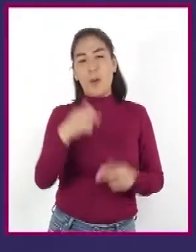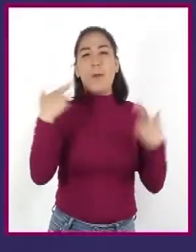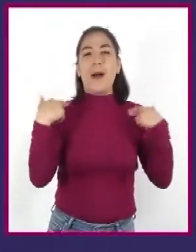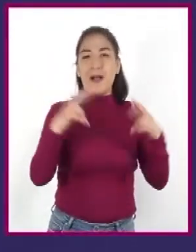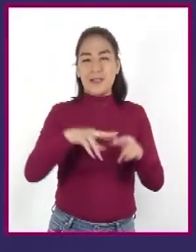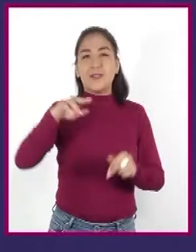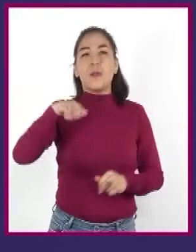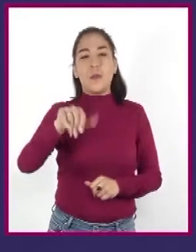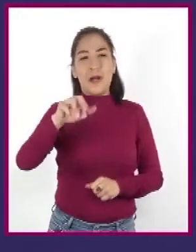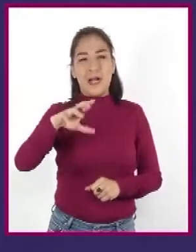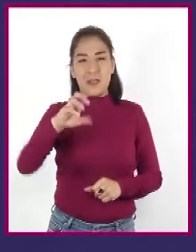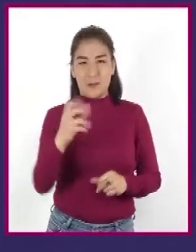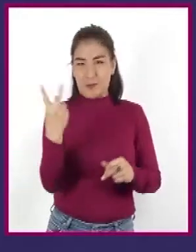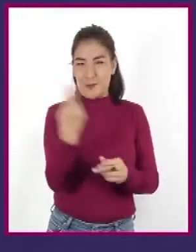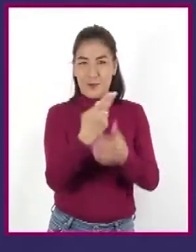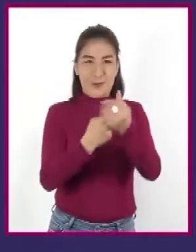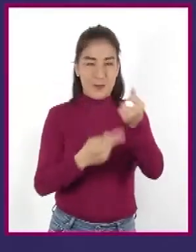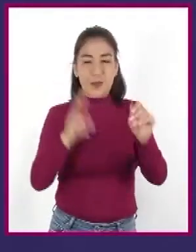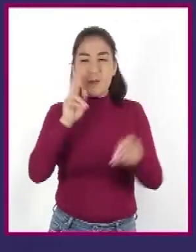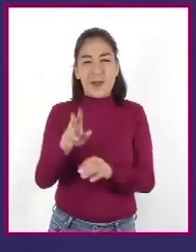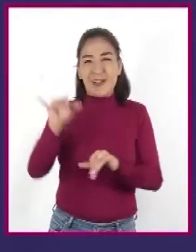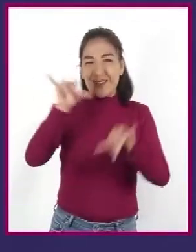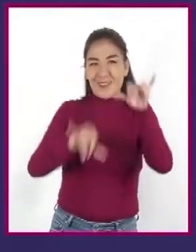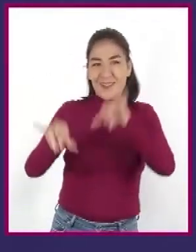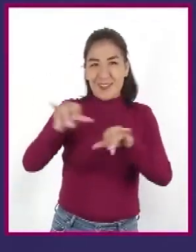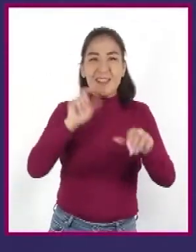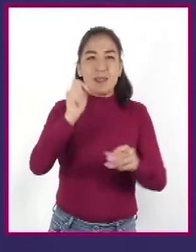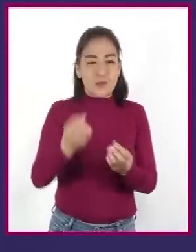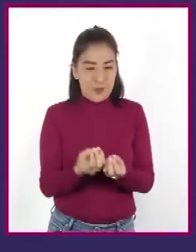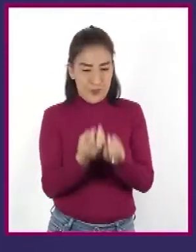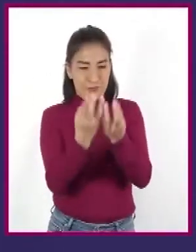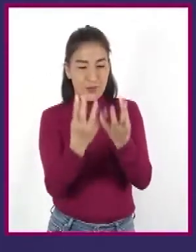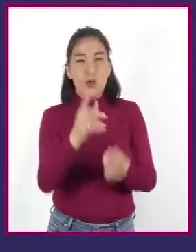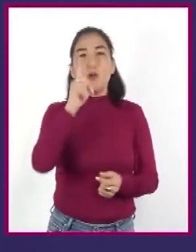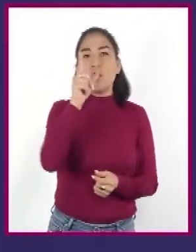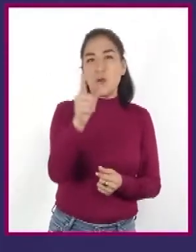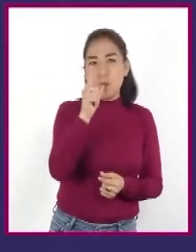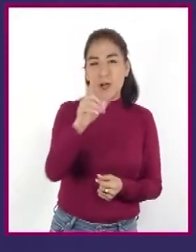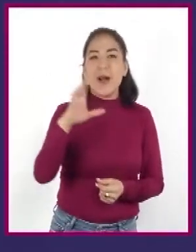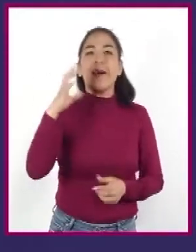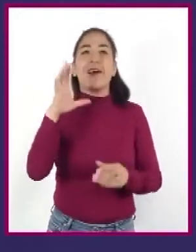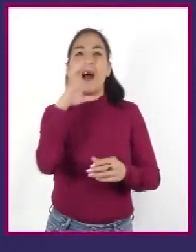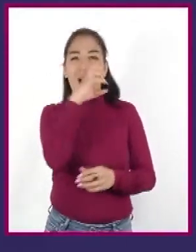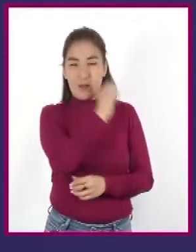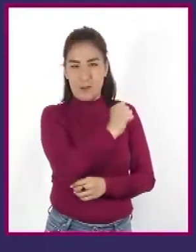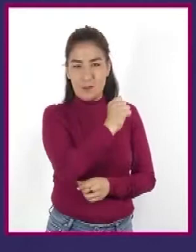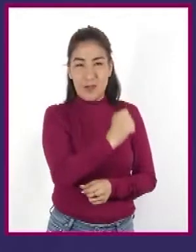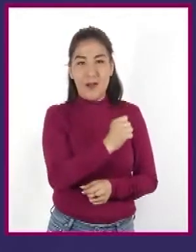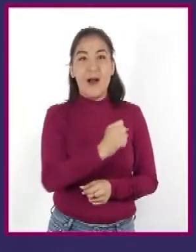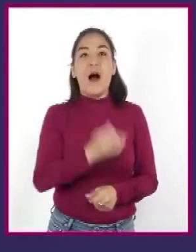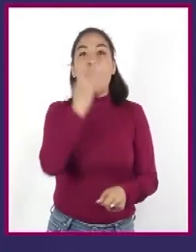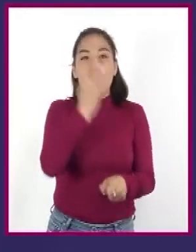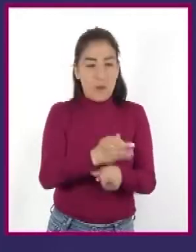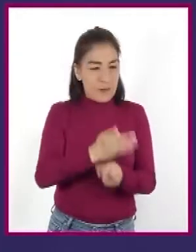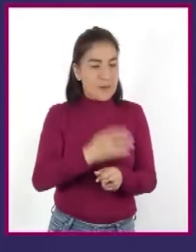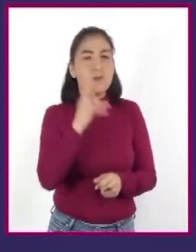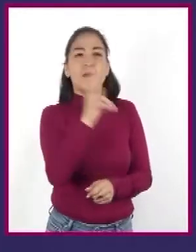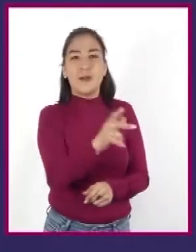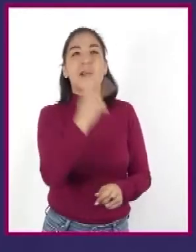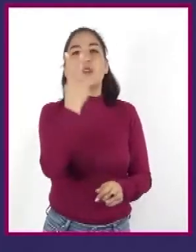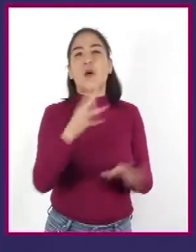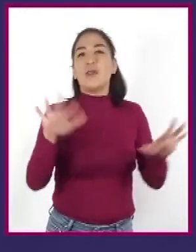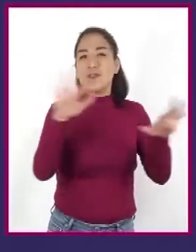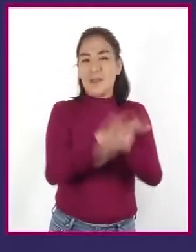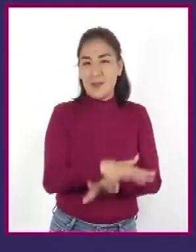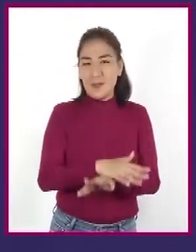observaron reacciones como la efervescencia y la emisión de luz y calor. Ahora reconocerán dos cambios más por